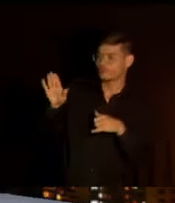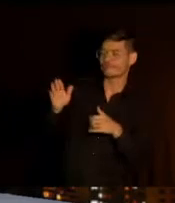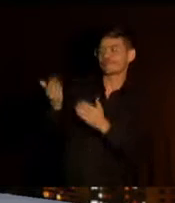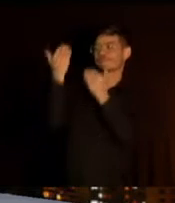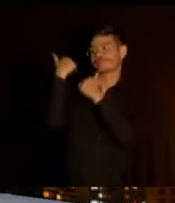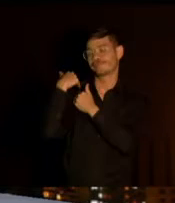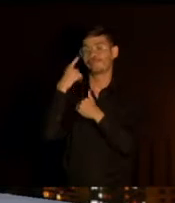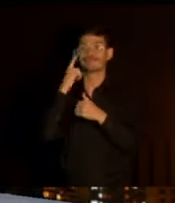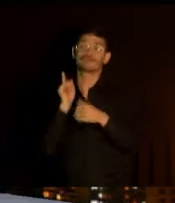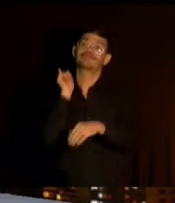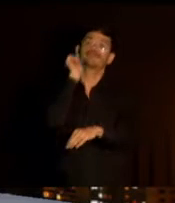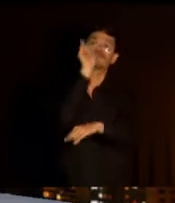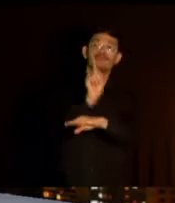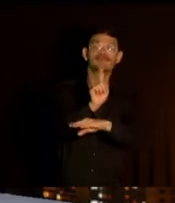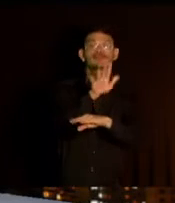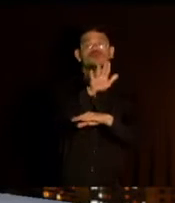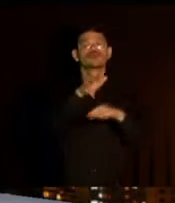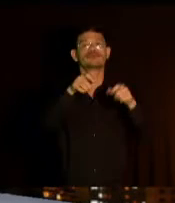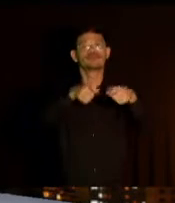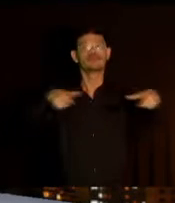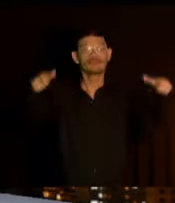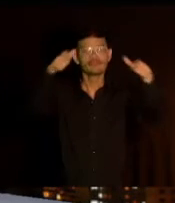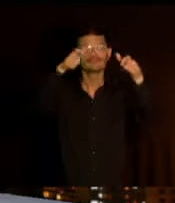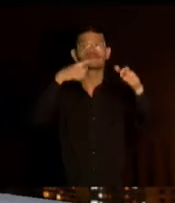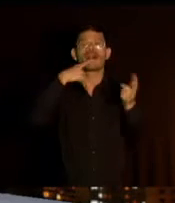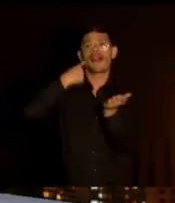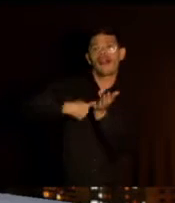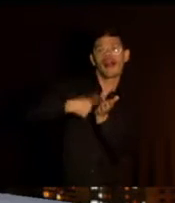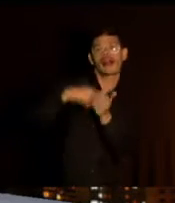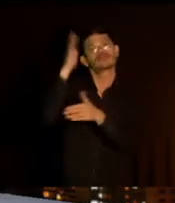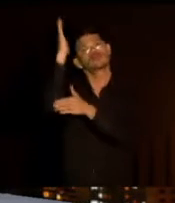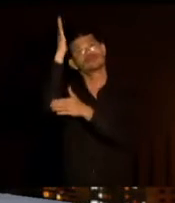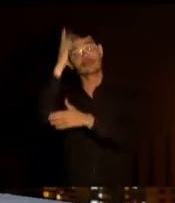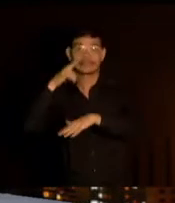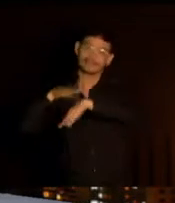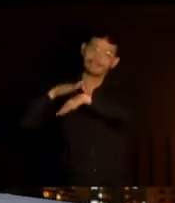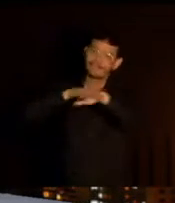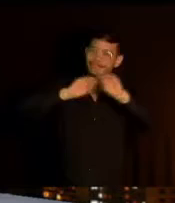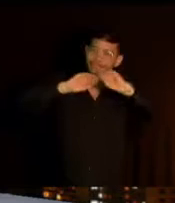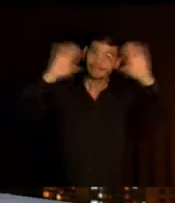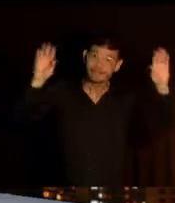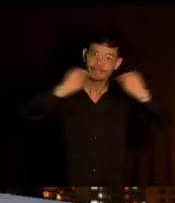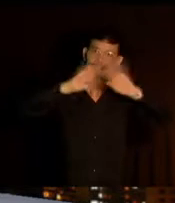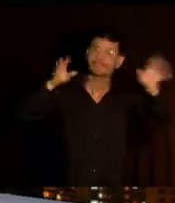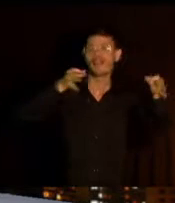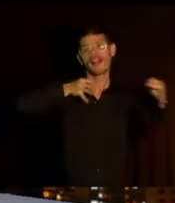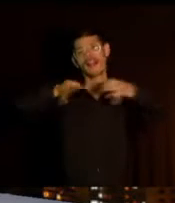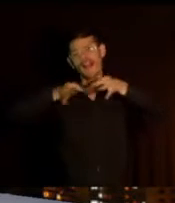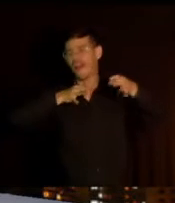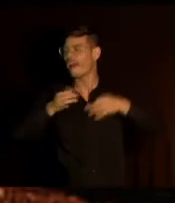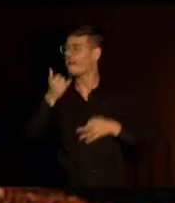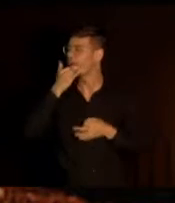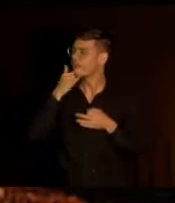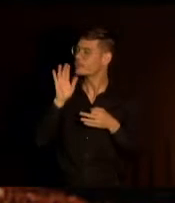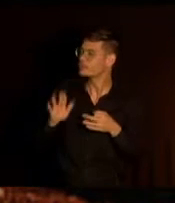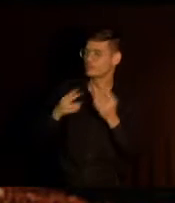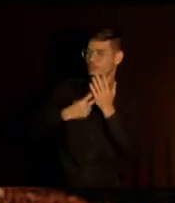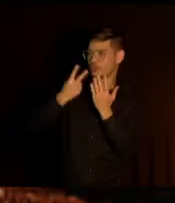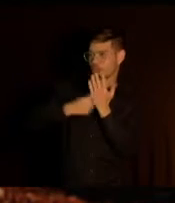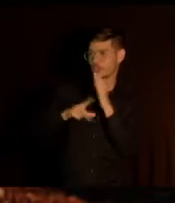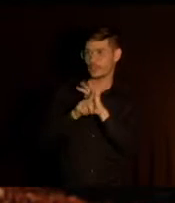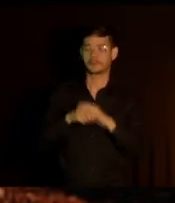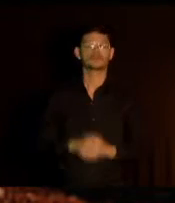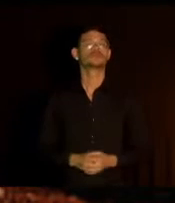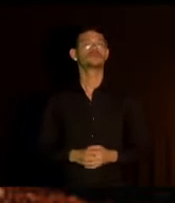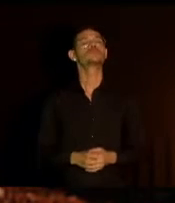las plenarias, de cada una de las presentaciones que se ha venido haciendo para este proyecto de ley? Bueno, en las